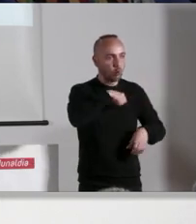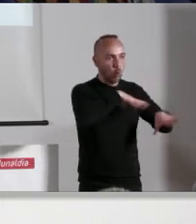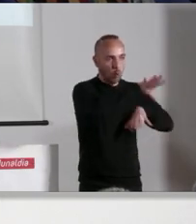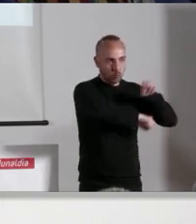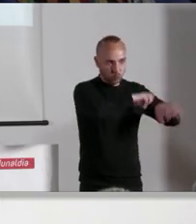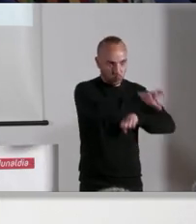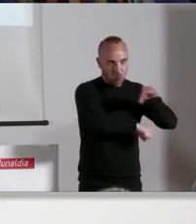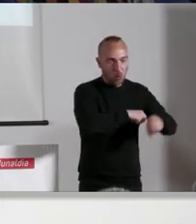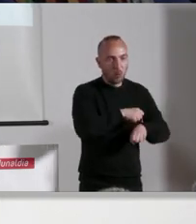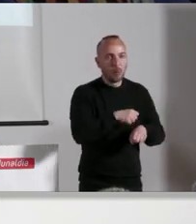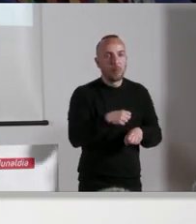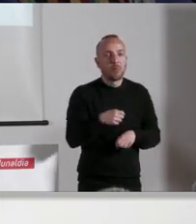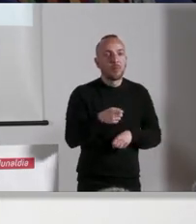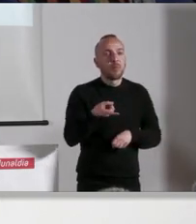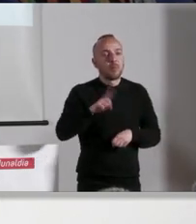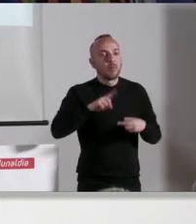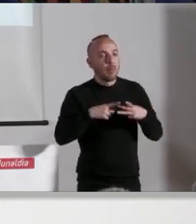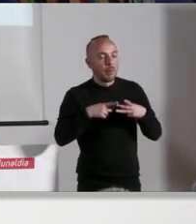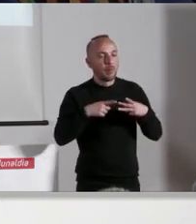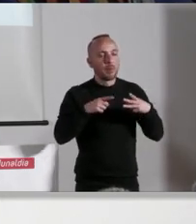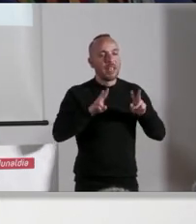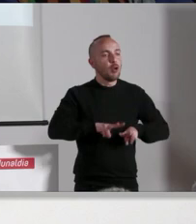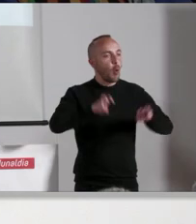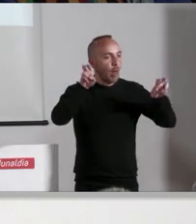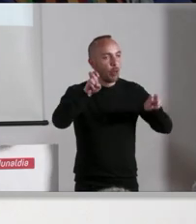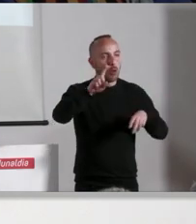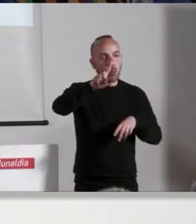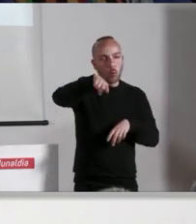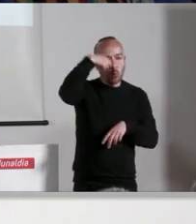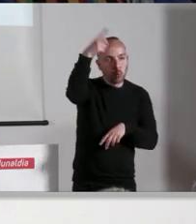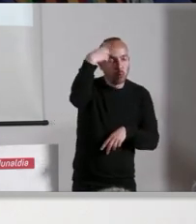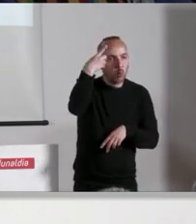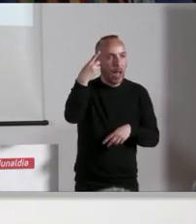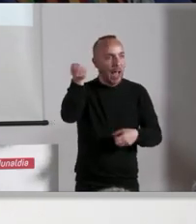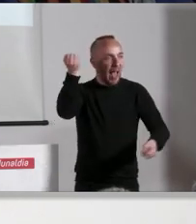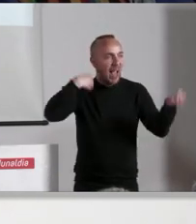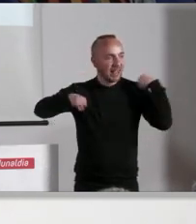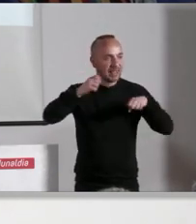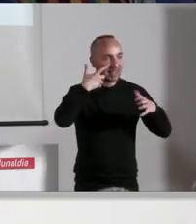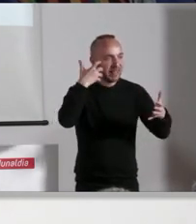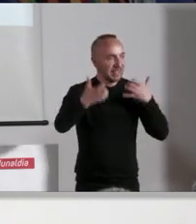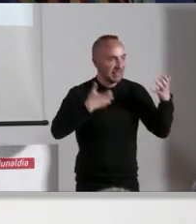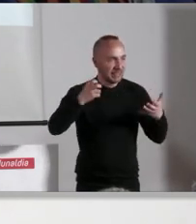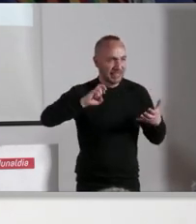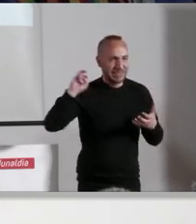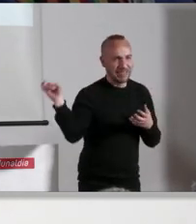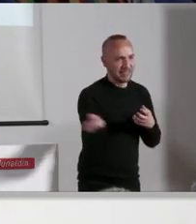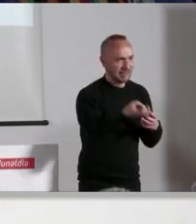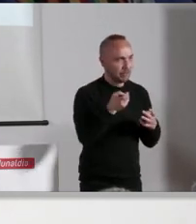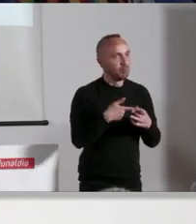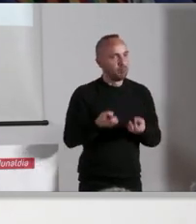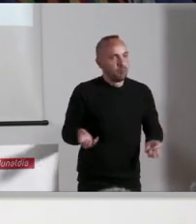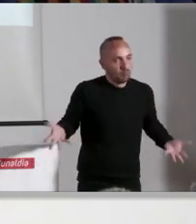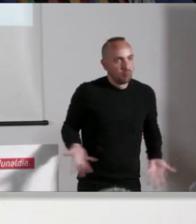Como segundo punto, poner en valor la innovación, la cultura y diferentes disciplinas artísticas que consideramos claves para el bienestar